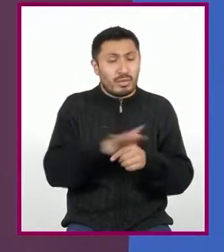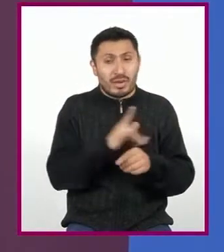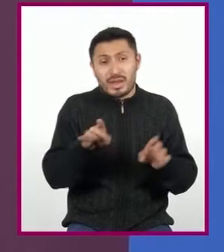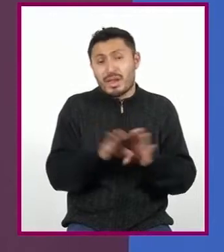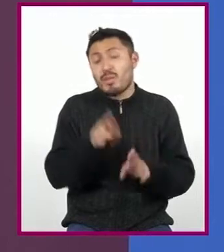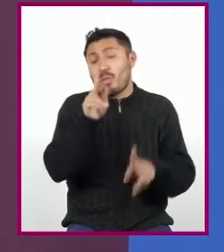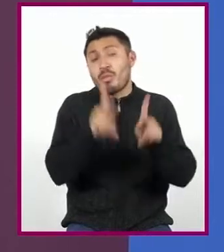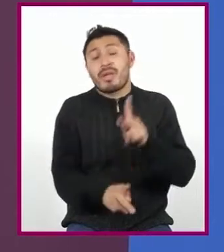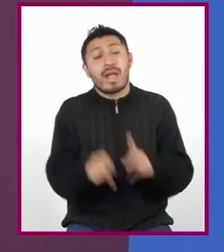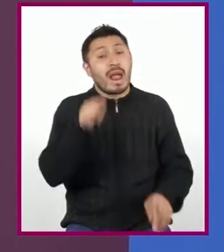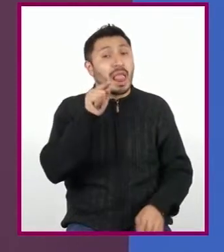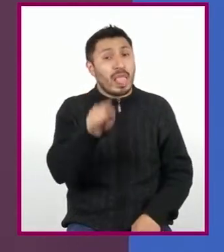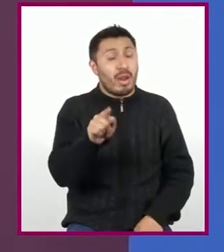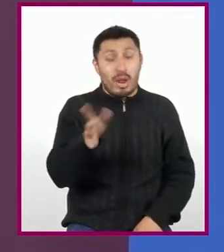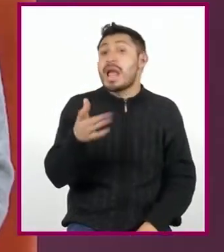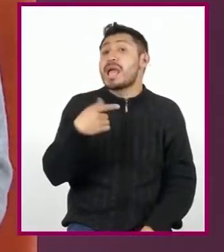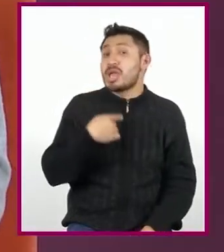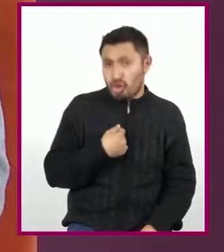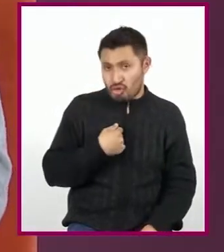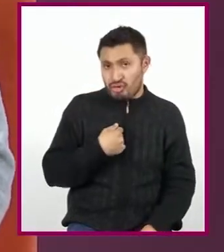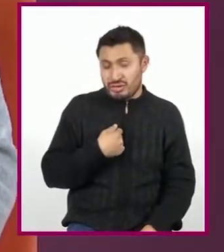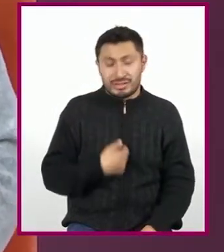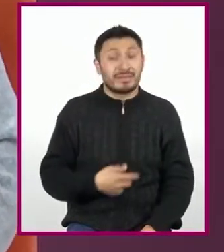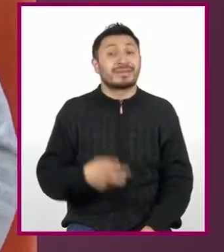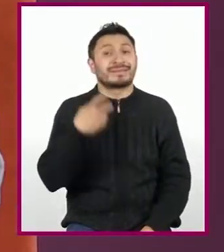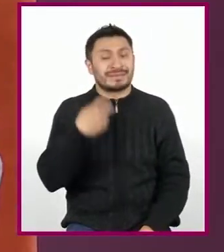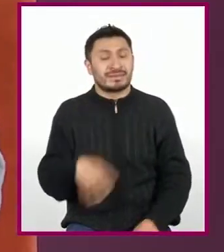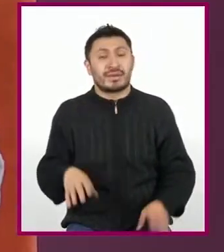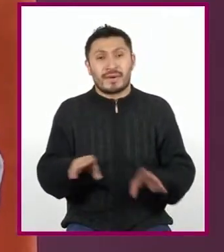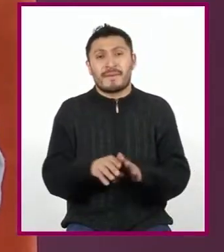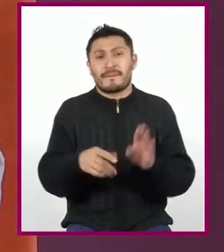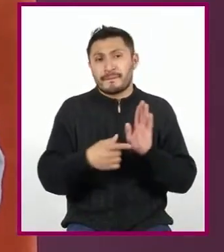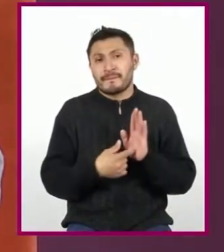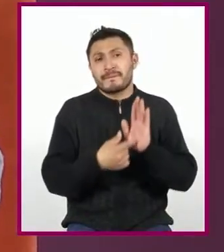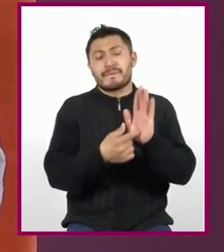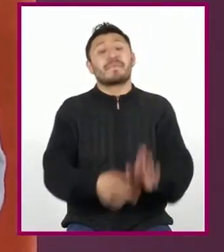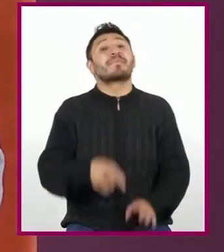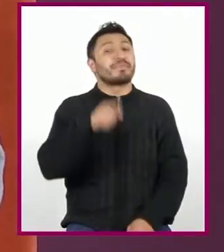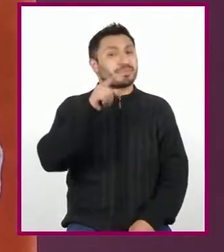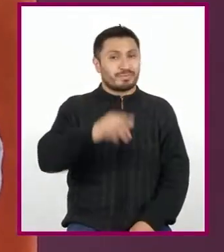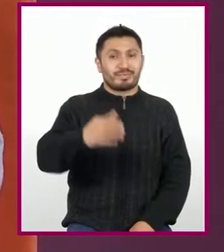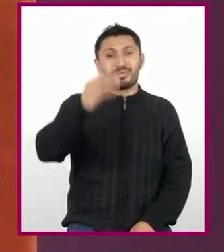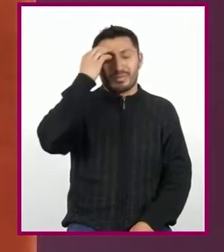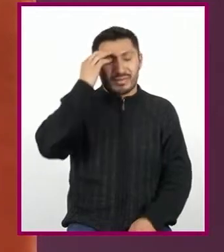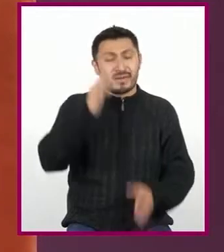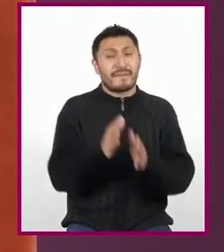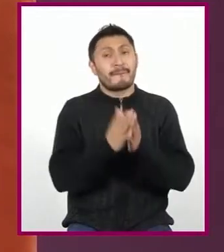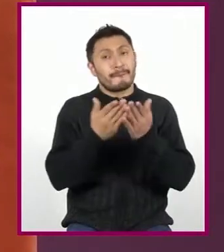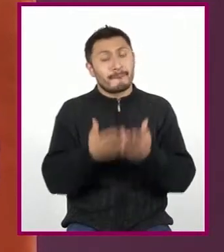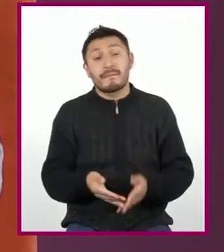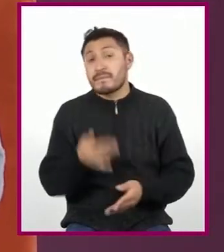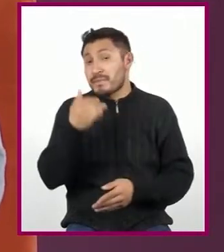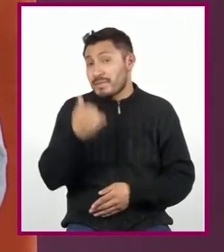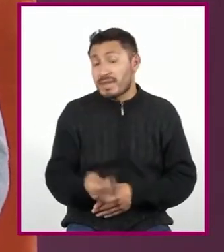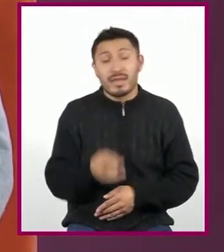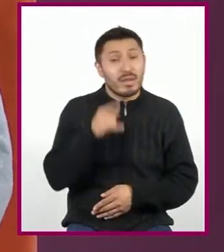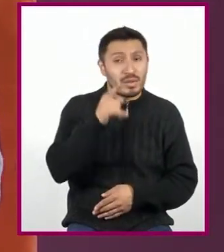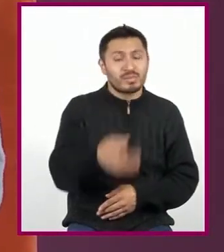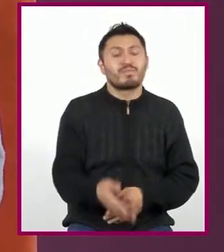el prólogo es el texto que se escribe antes de iniciar la obra y se refiere al discurso